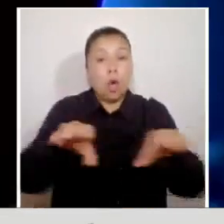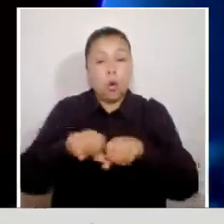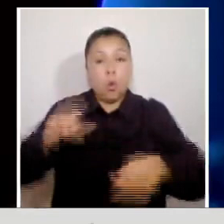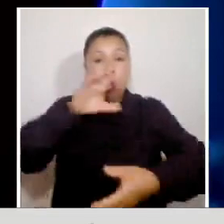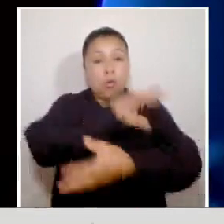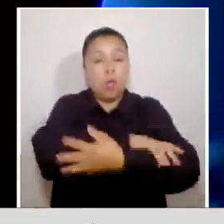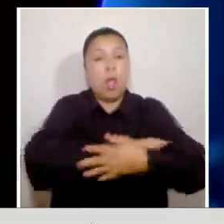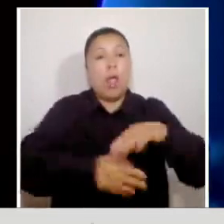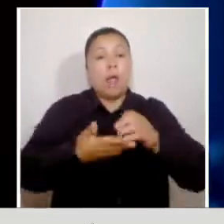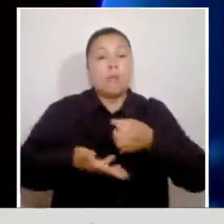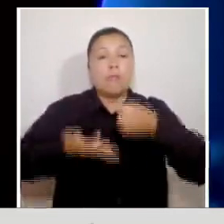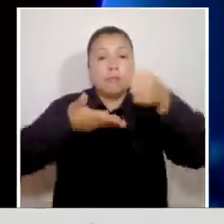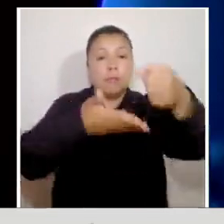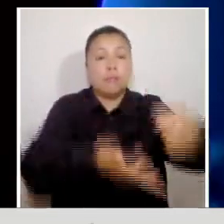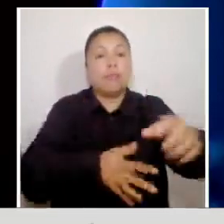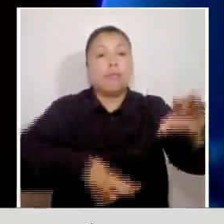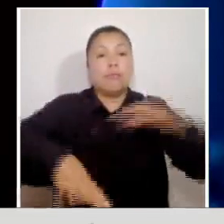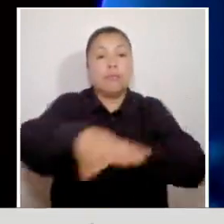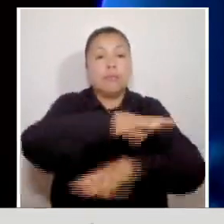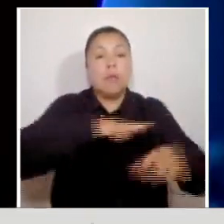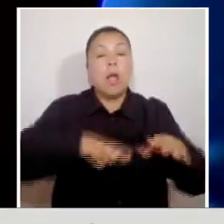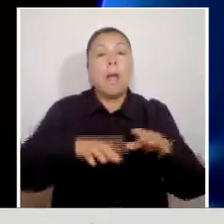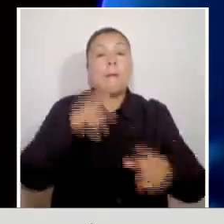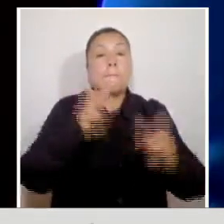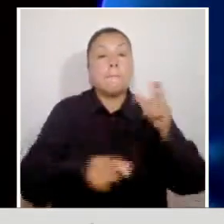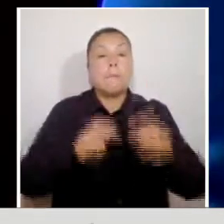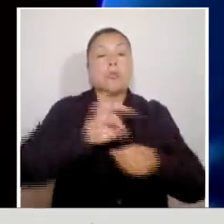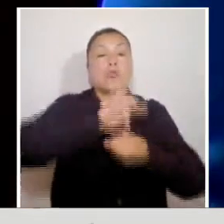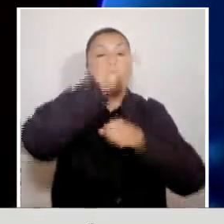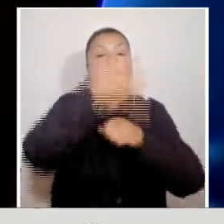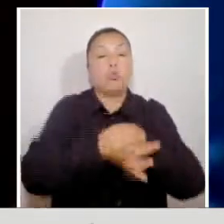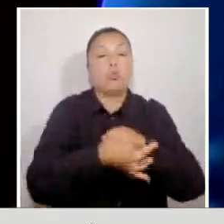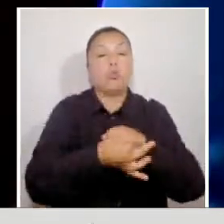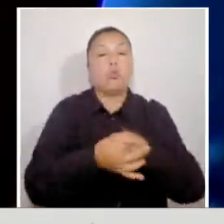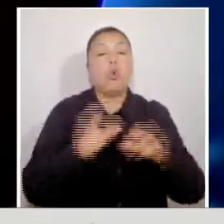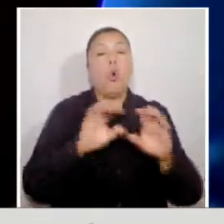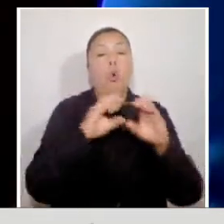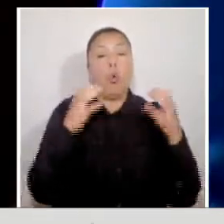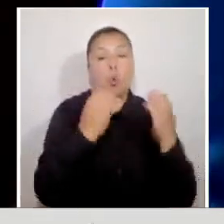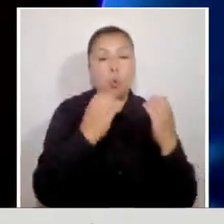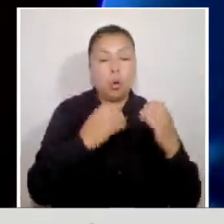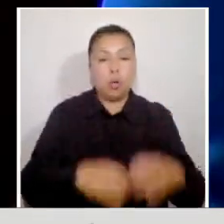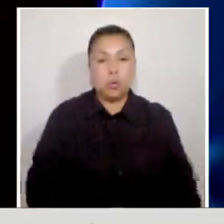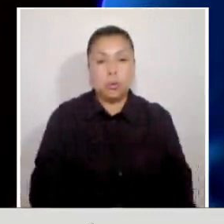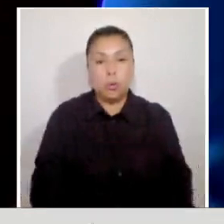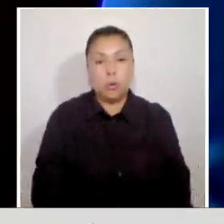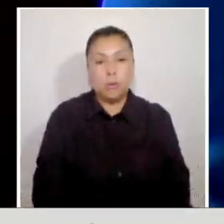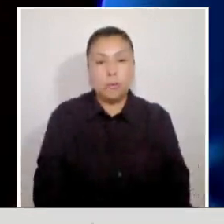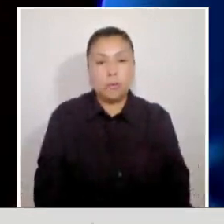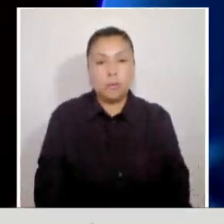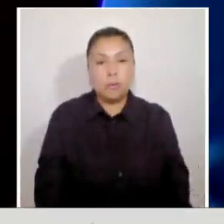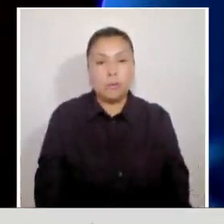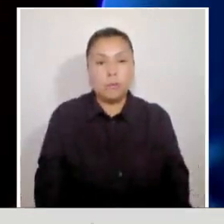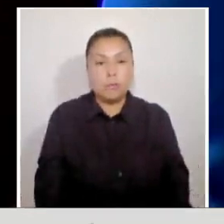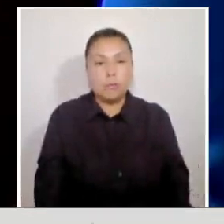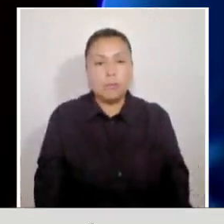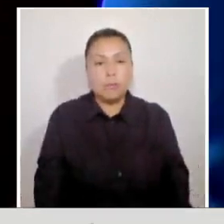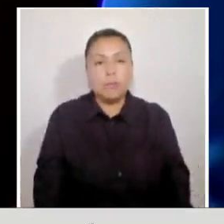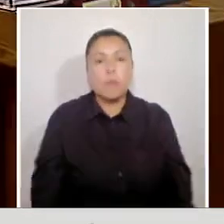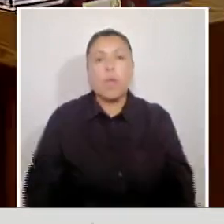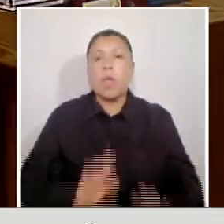recursos económicos a personas jurídicas como fundaciones o corporaciones eso es